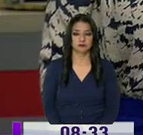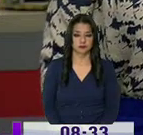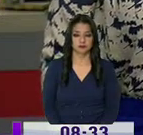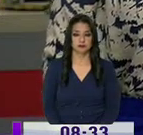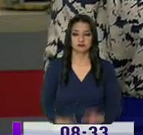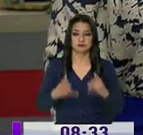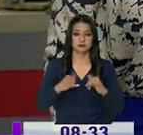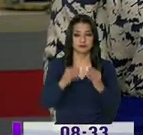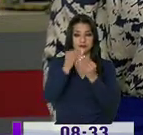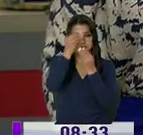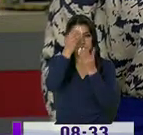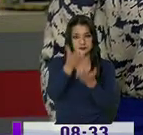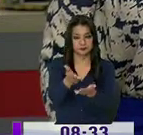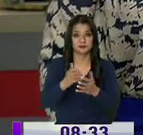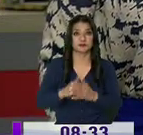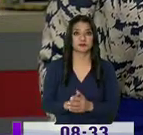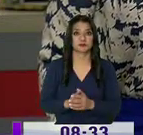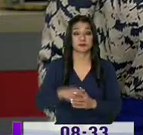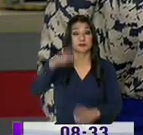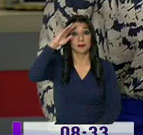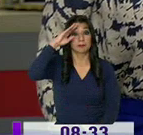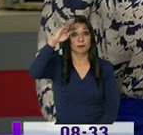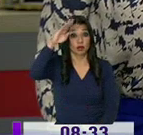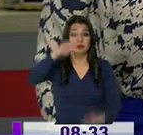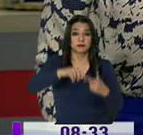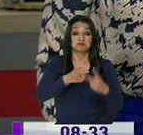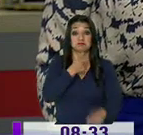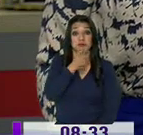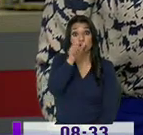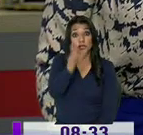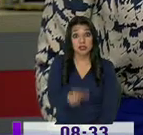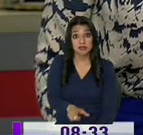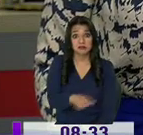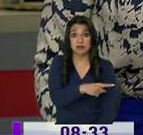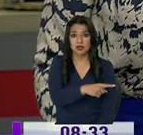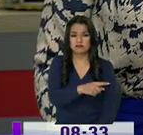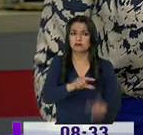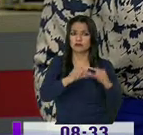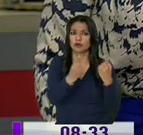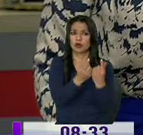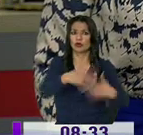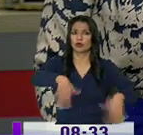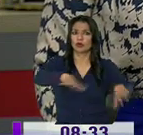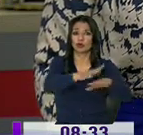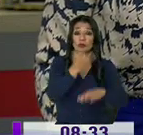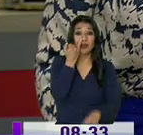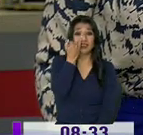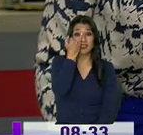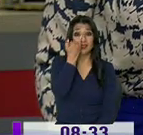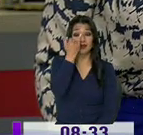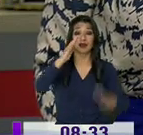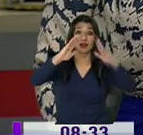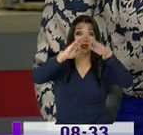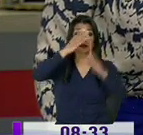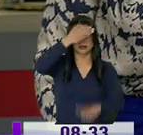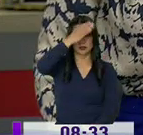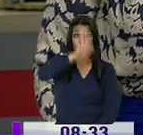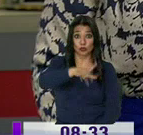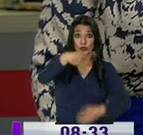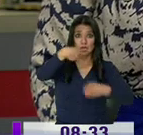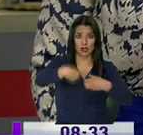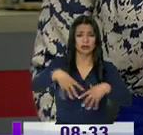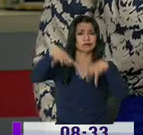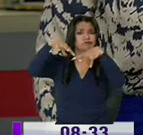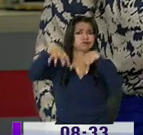Seguimos con más información. Varios policías y comunicadores sociales fueron retenidos por más de 8 horas en el Ágora de la Casa de la Cultura en la ciudad de Quito